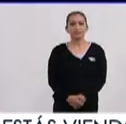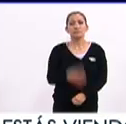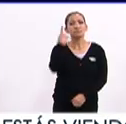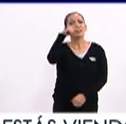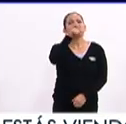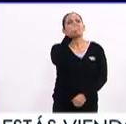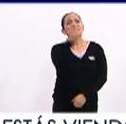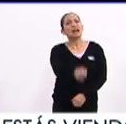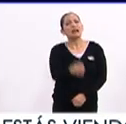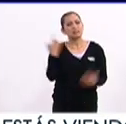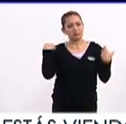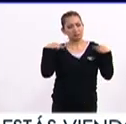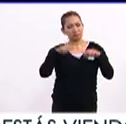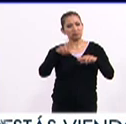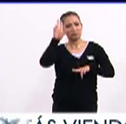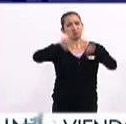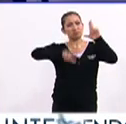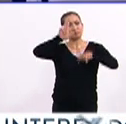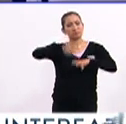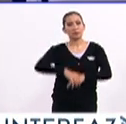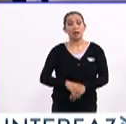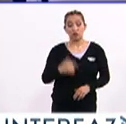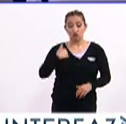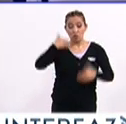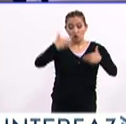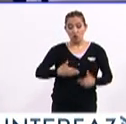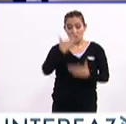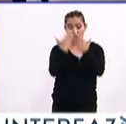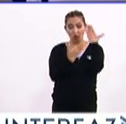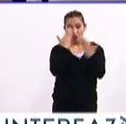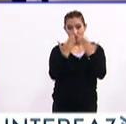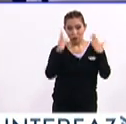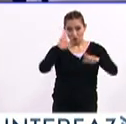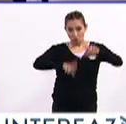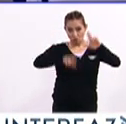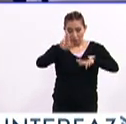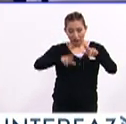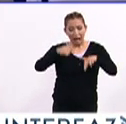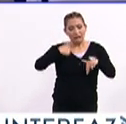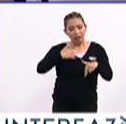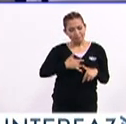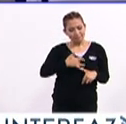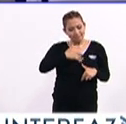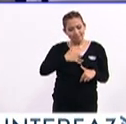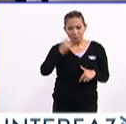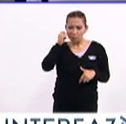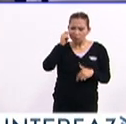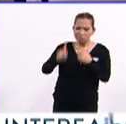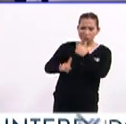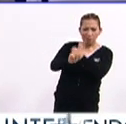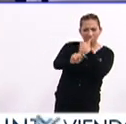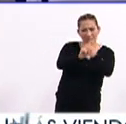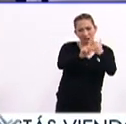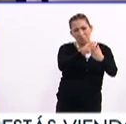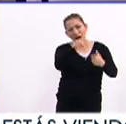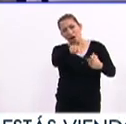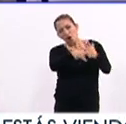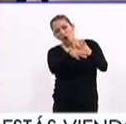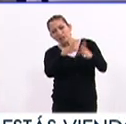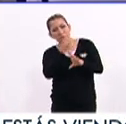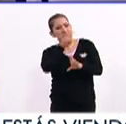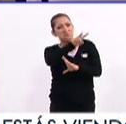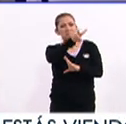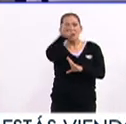Para ti, ¿qué es ser normalista? Ser normalista significa que a pesar de todas las adversidades, de todas las cosas que se